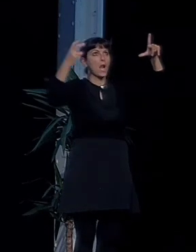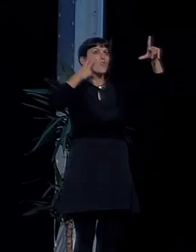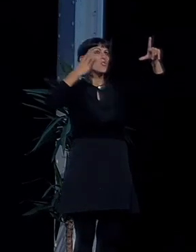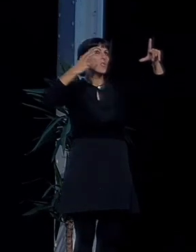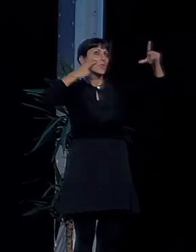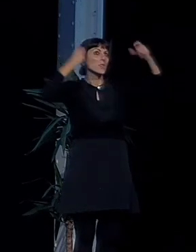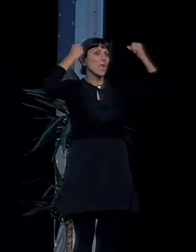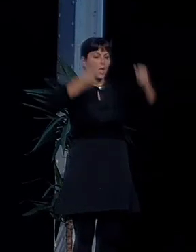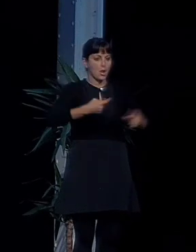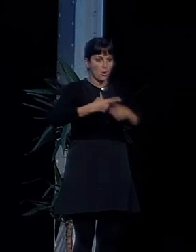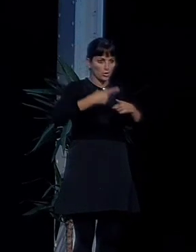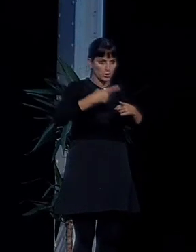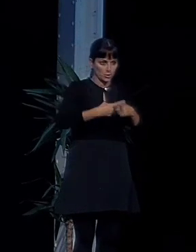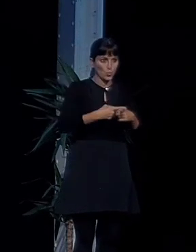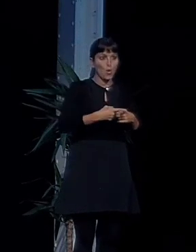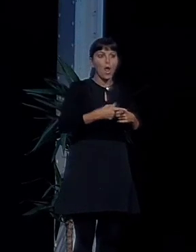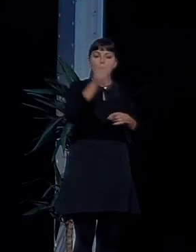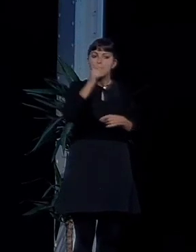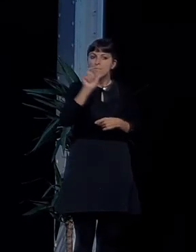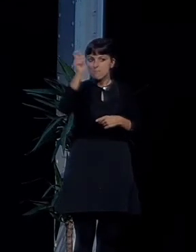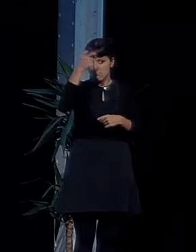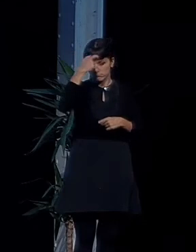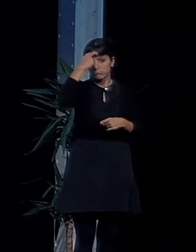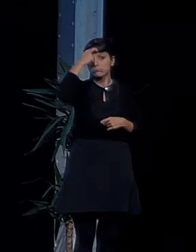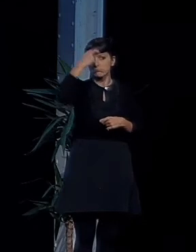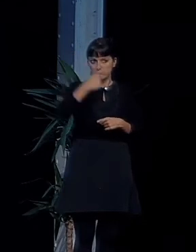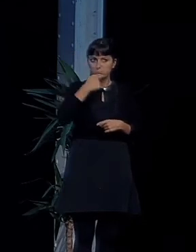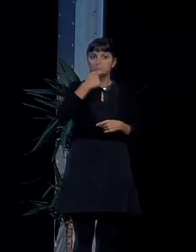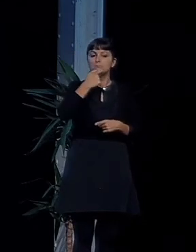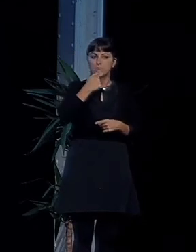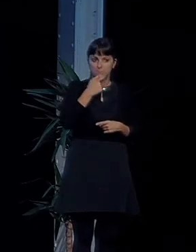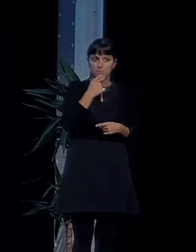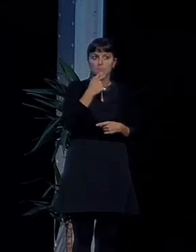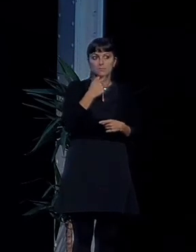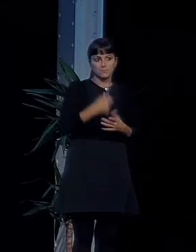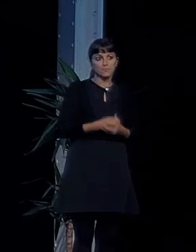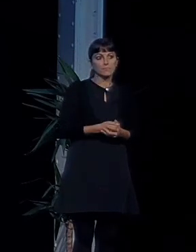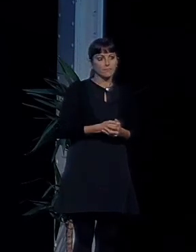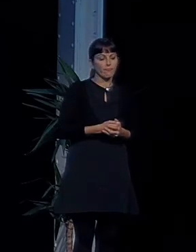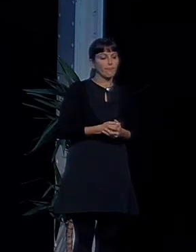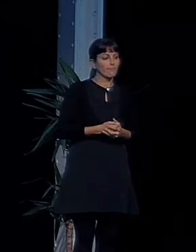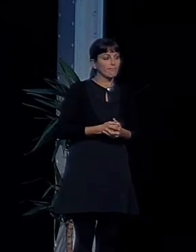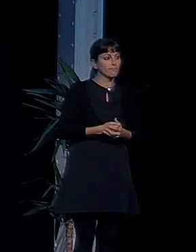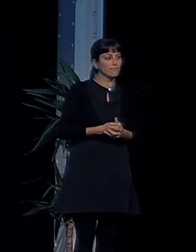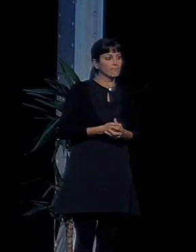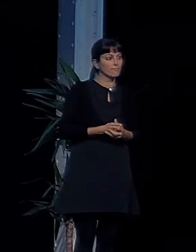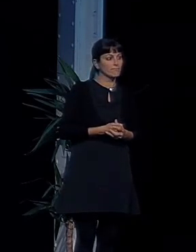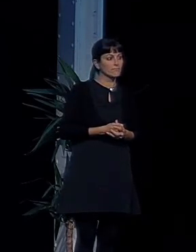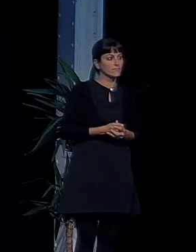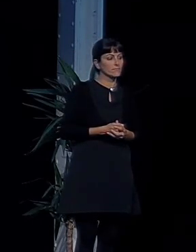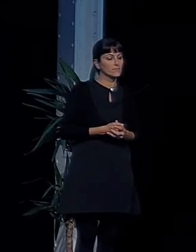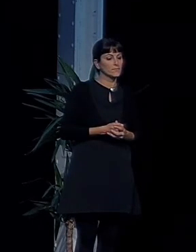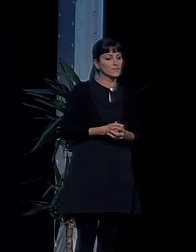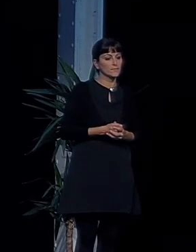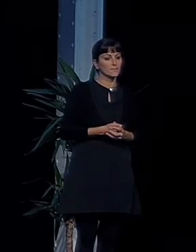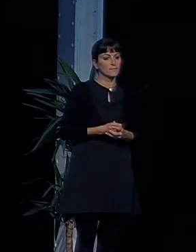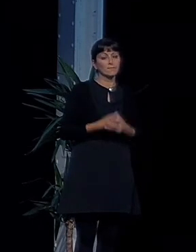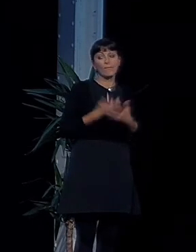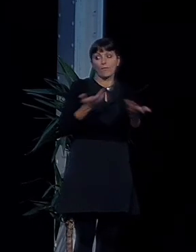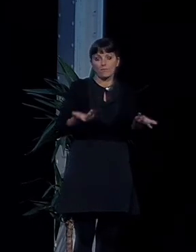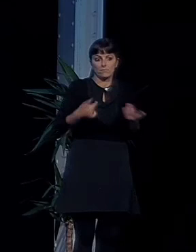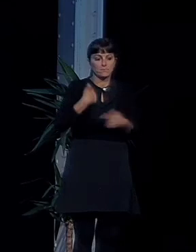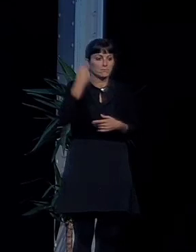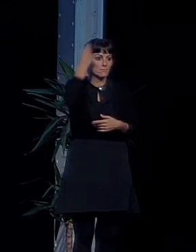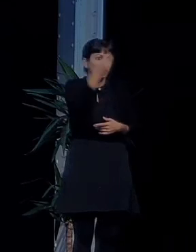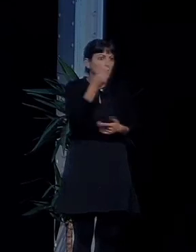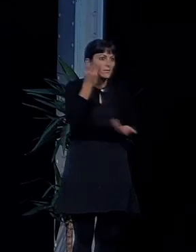este, o sea, me gustó mucho la definición de terror sexual, creo que está súper bien encontrada. Y claro, ante eso me pregunto,